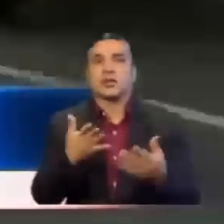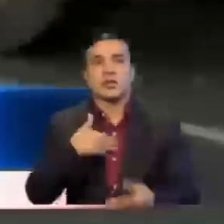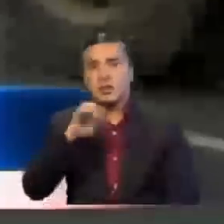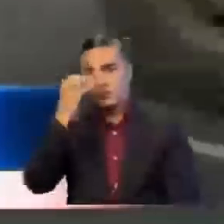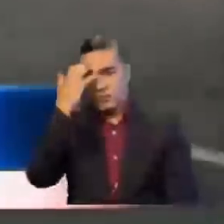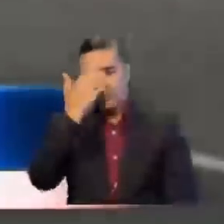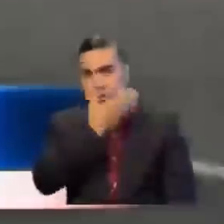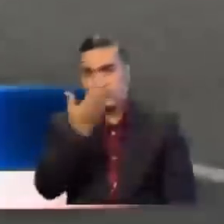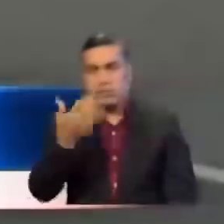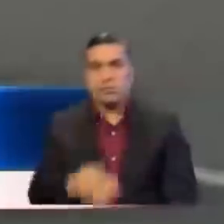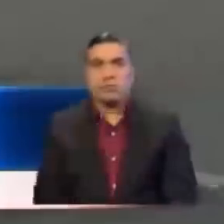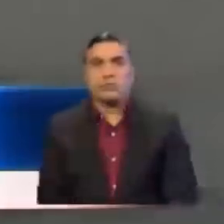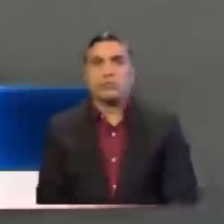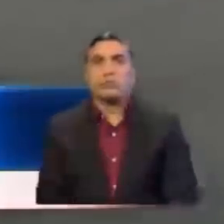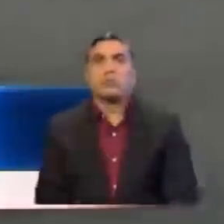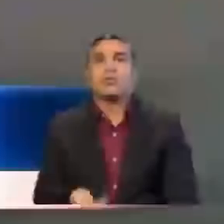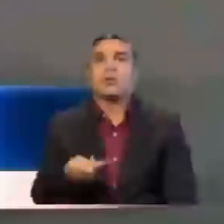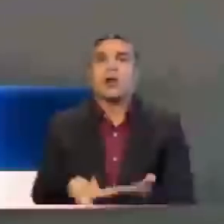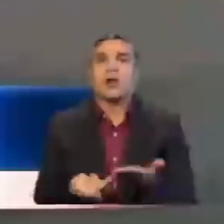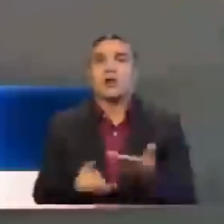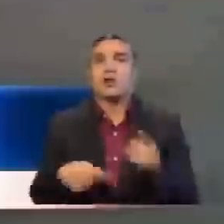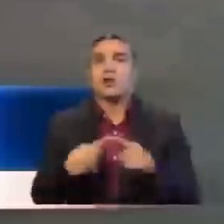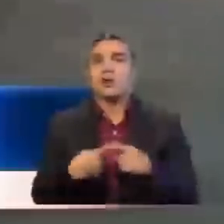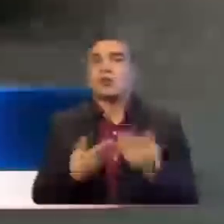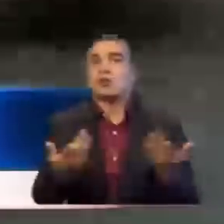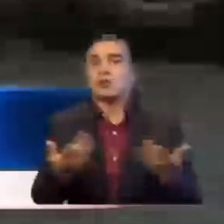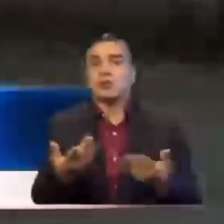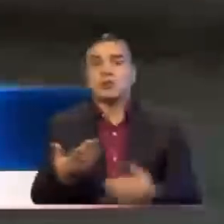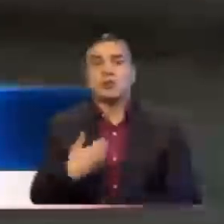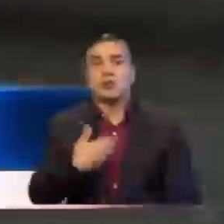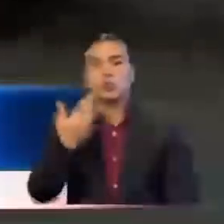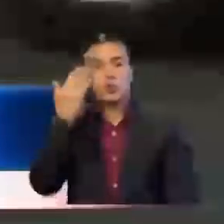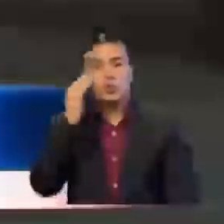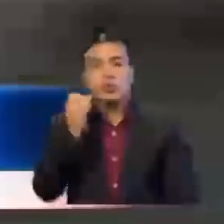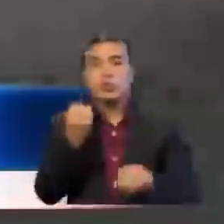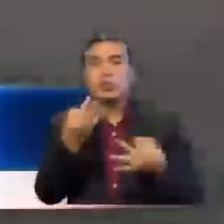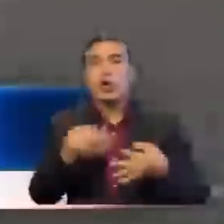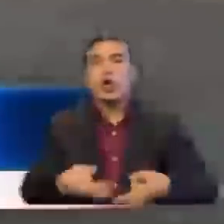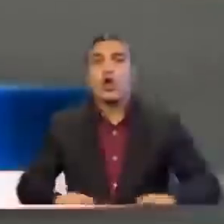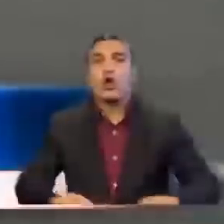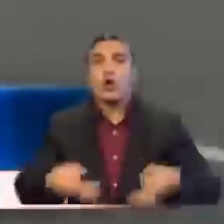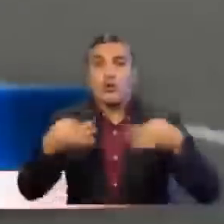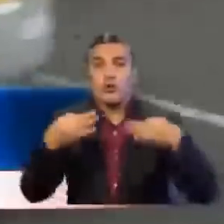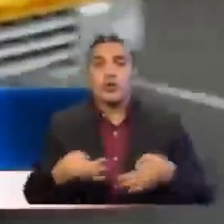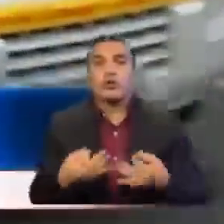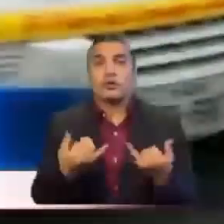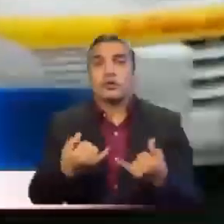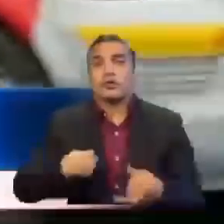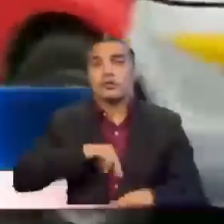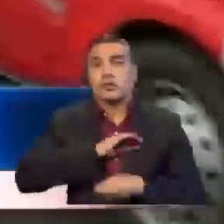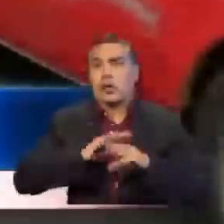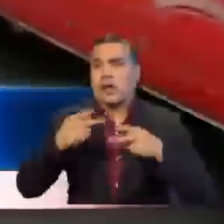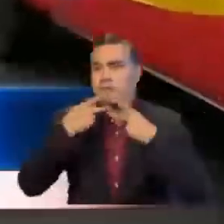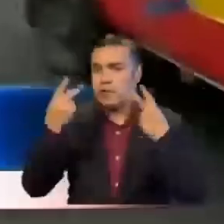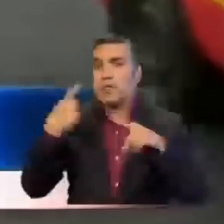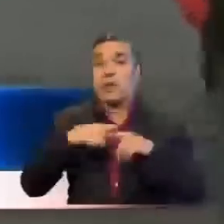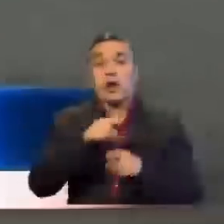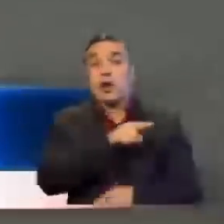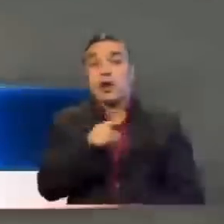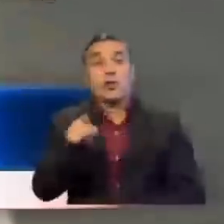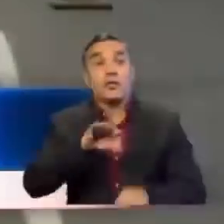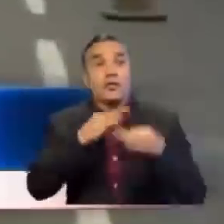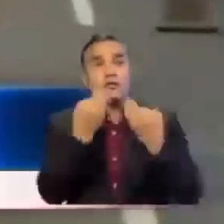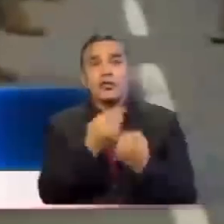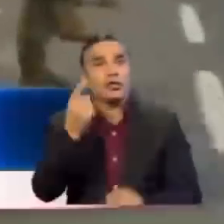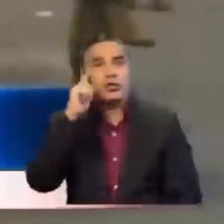preocupación, continúan en zozobra al desconocer la cifra oficial, que en este momento nosotros ya la estamos dando, pero muchos de ellos